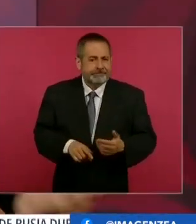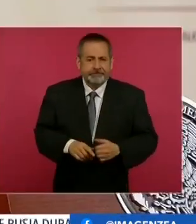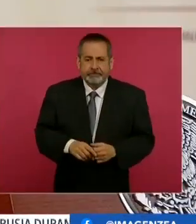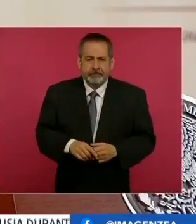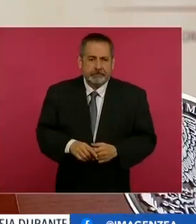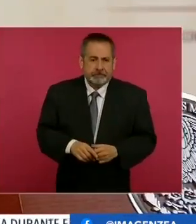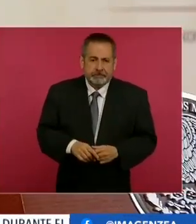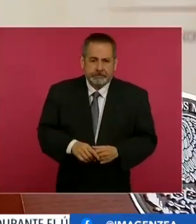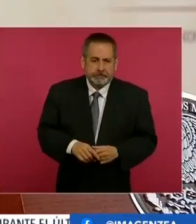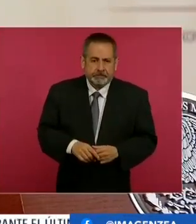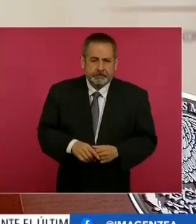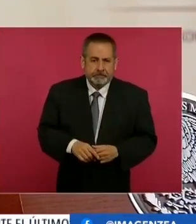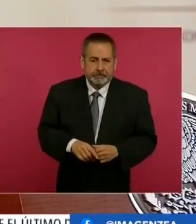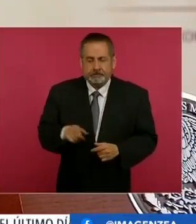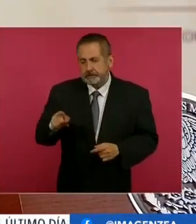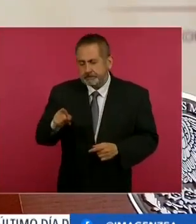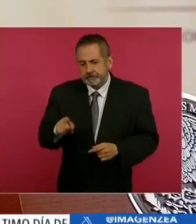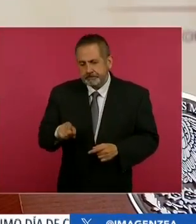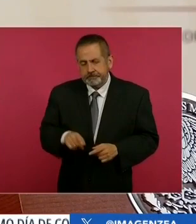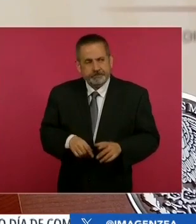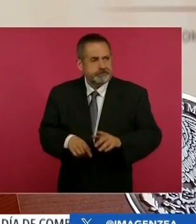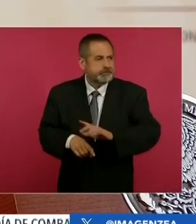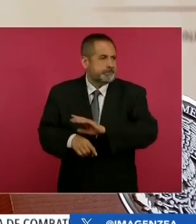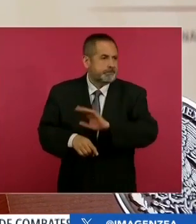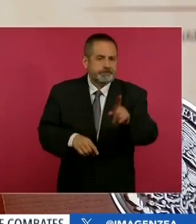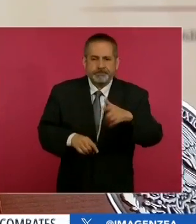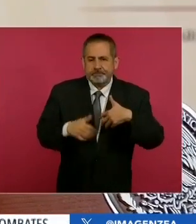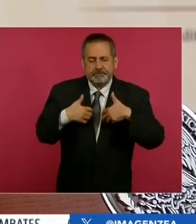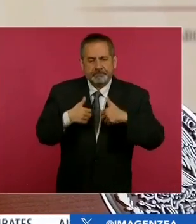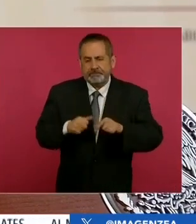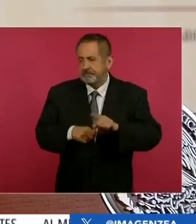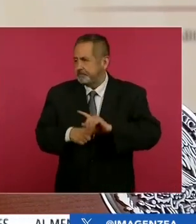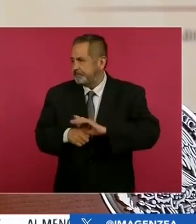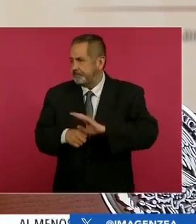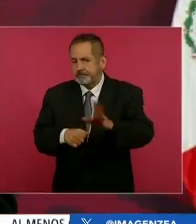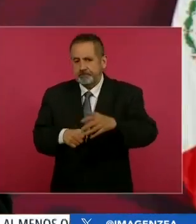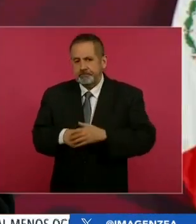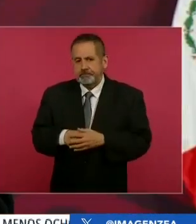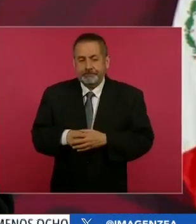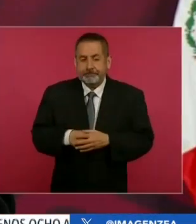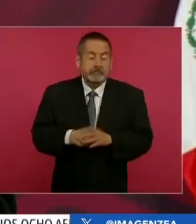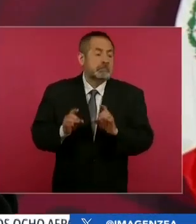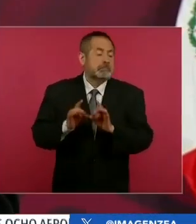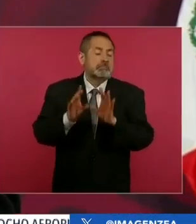pues, como comprenderán, no es casual.